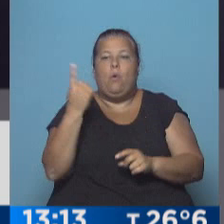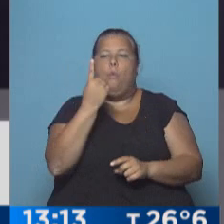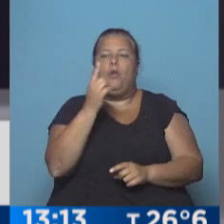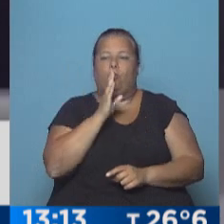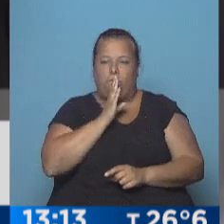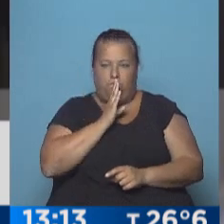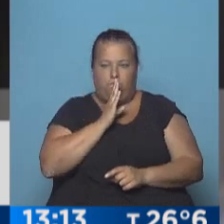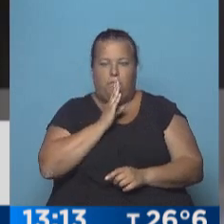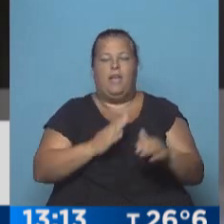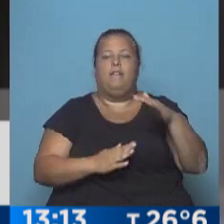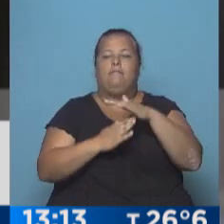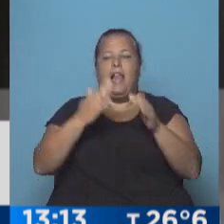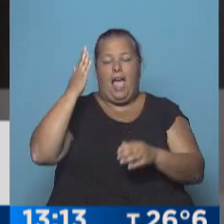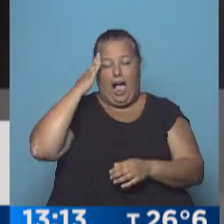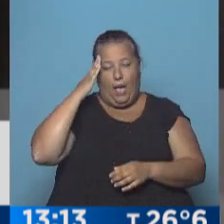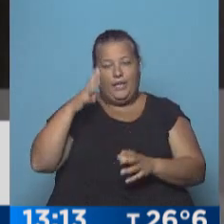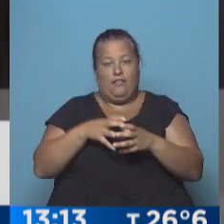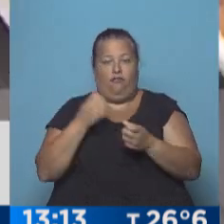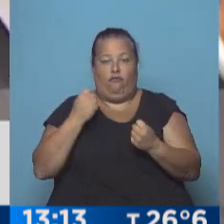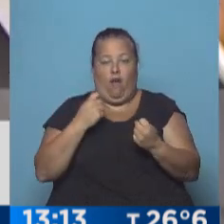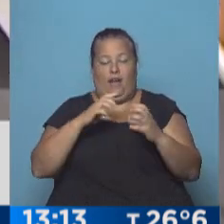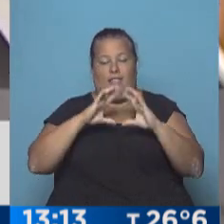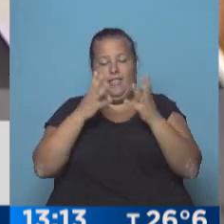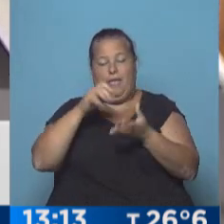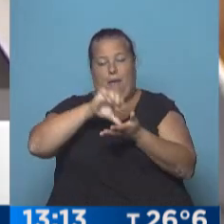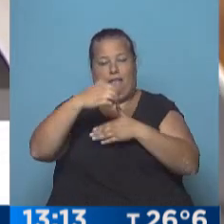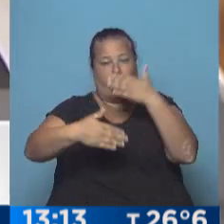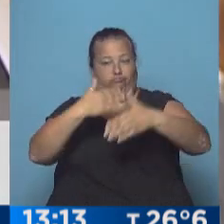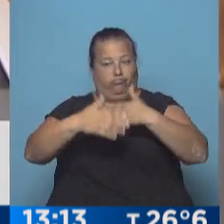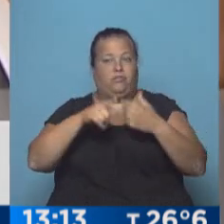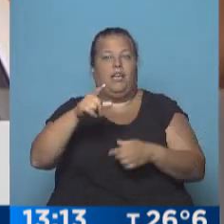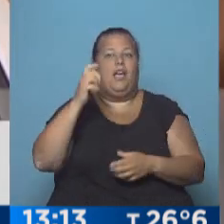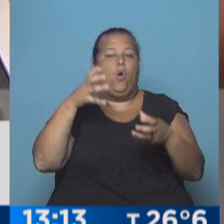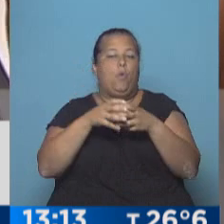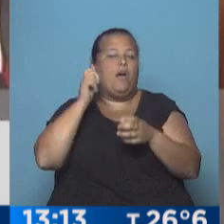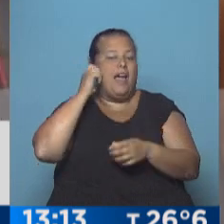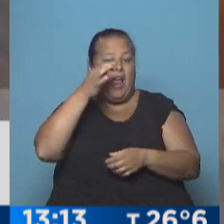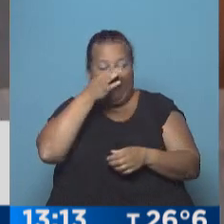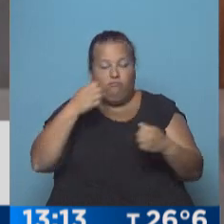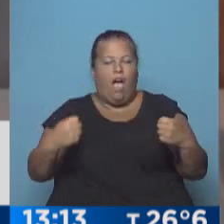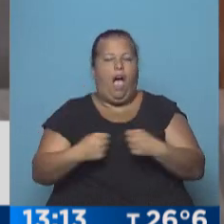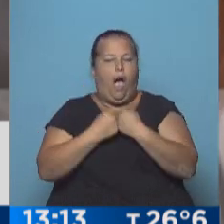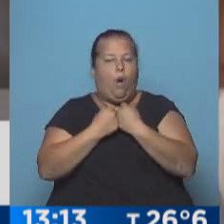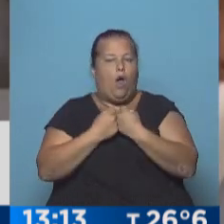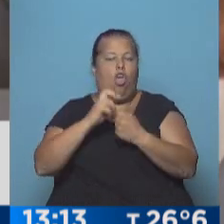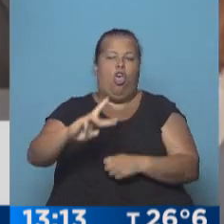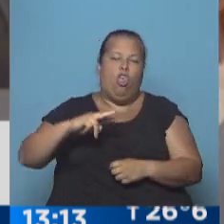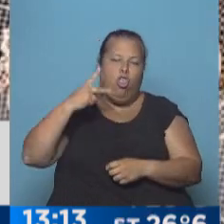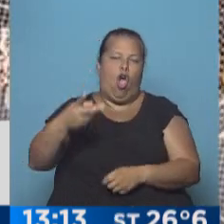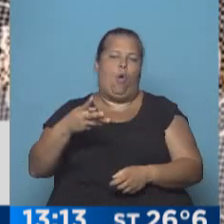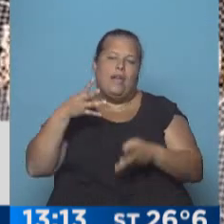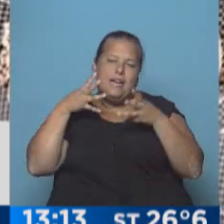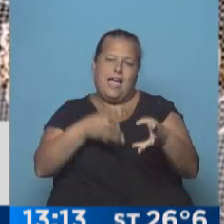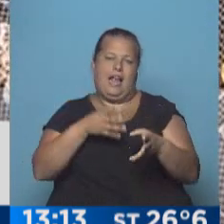de silencio. Los líderes de las principales potencias y de los países en desarrollo reunidos en el G20 coincidieron en redoblar la lucha